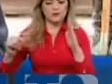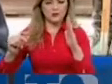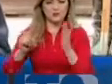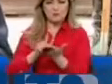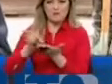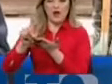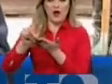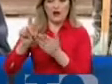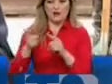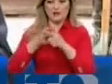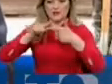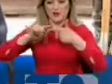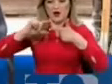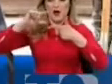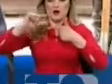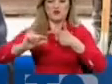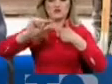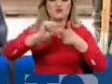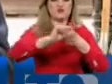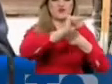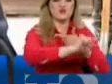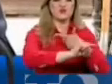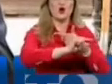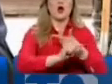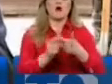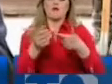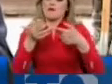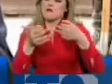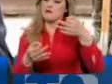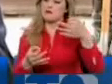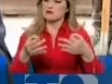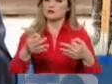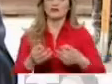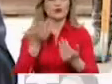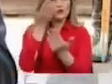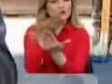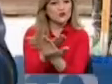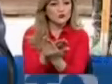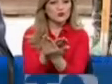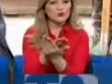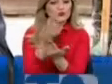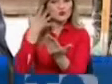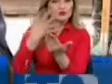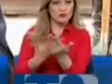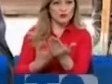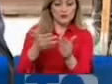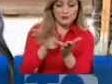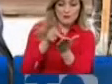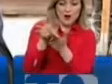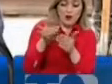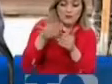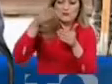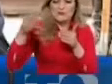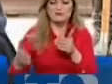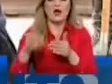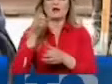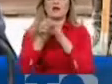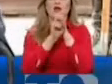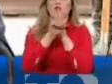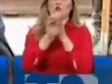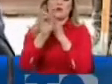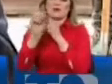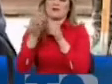reestructuraciones más eficientes y más justas. Adicionalmente, proponemos extender la fecha de moratoria más allá de este año, ya